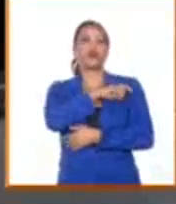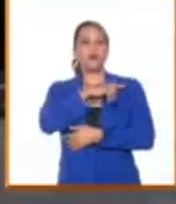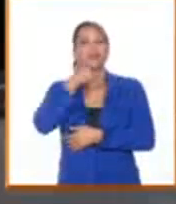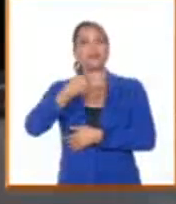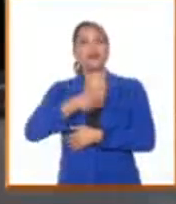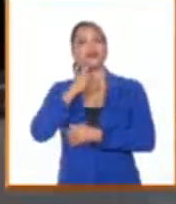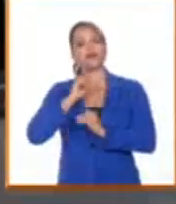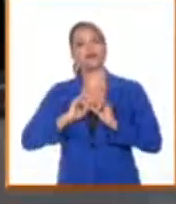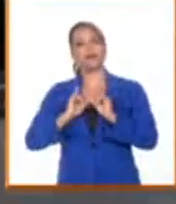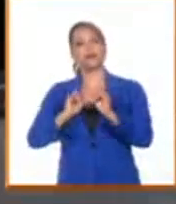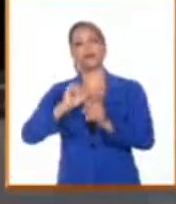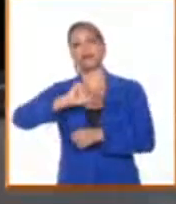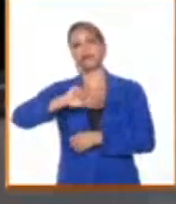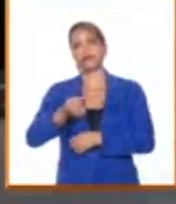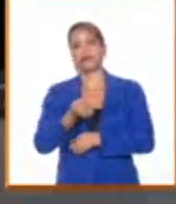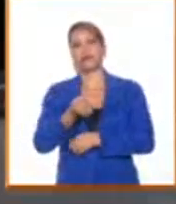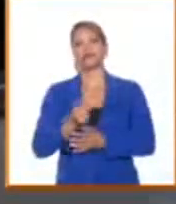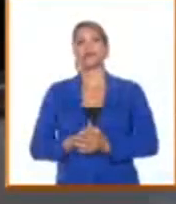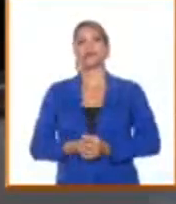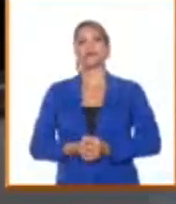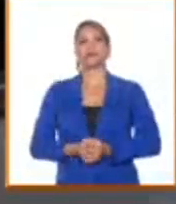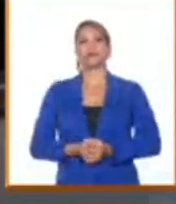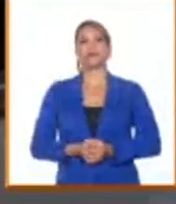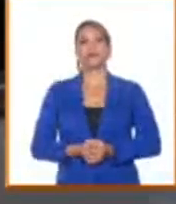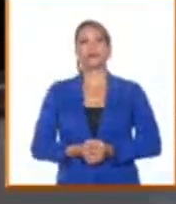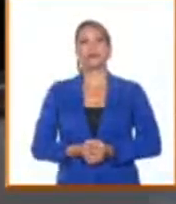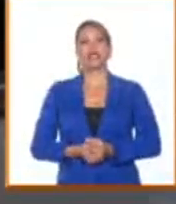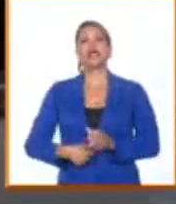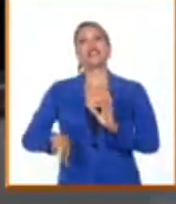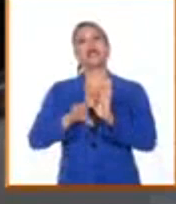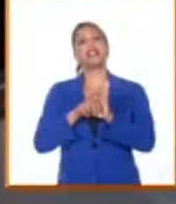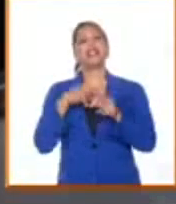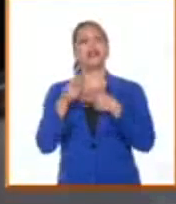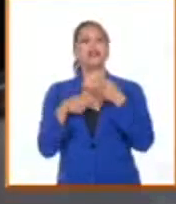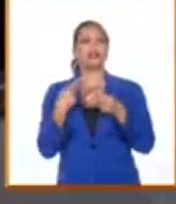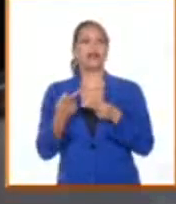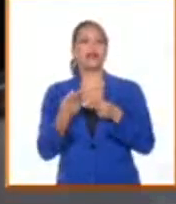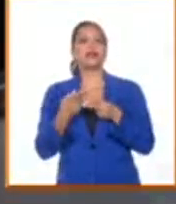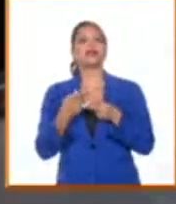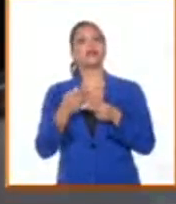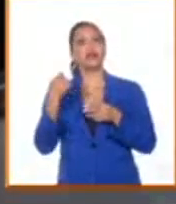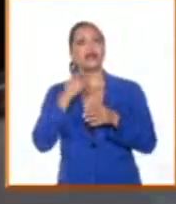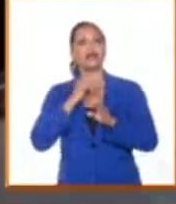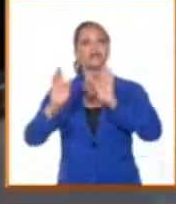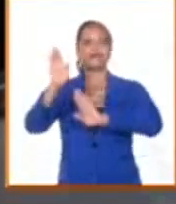información y dar acceso a esa información. Y la ley lo que hace es refrendar